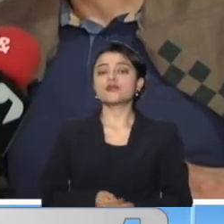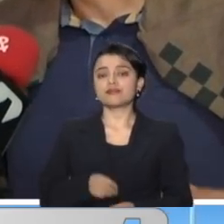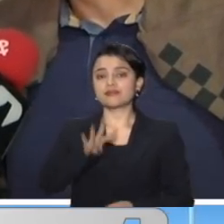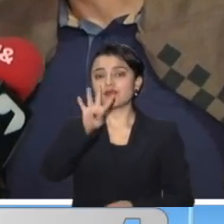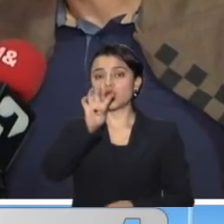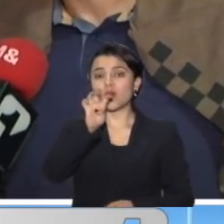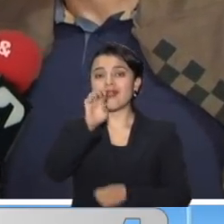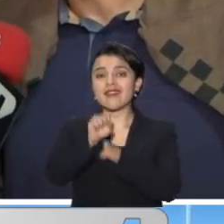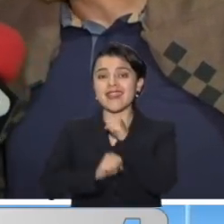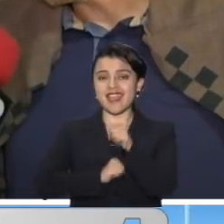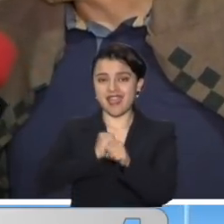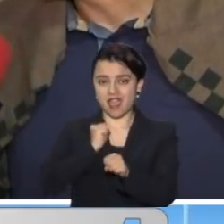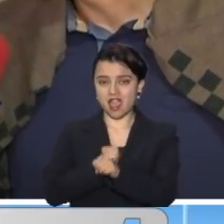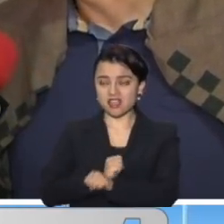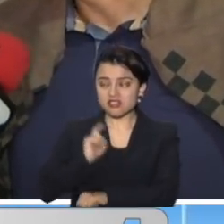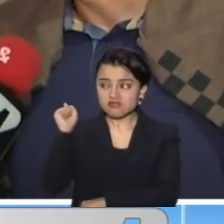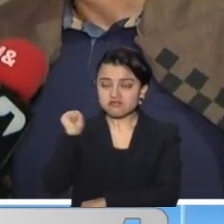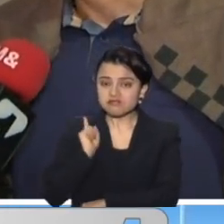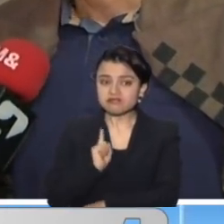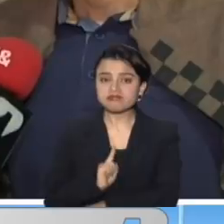sonda gástrica, yeyunal,